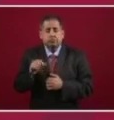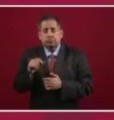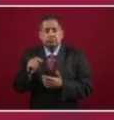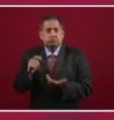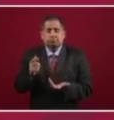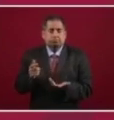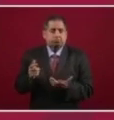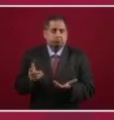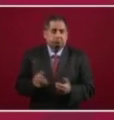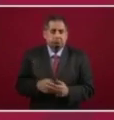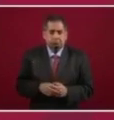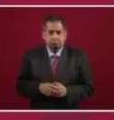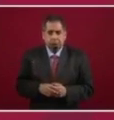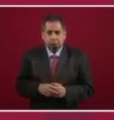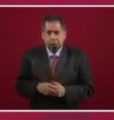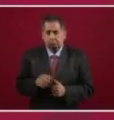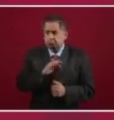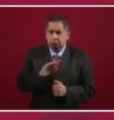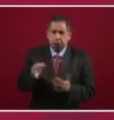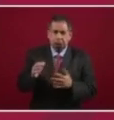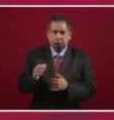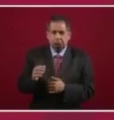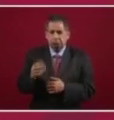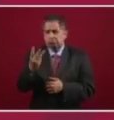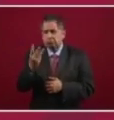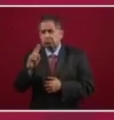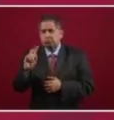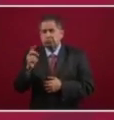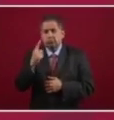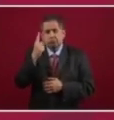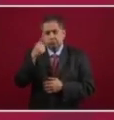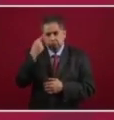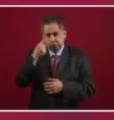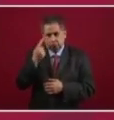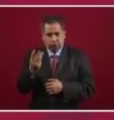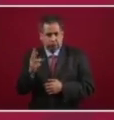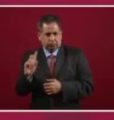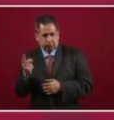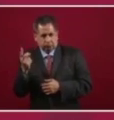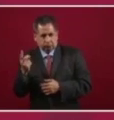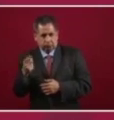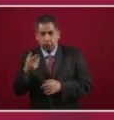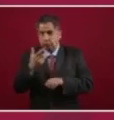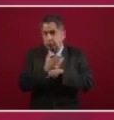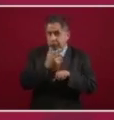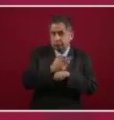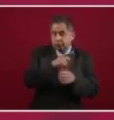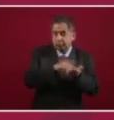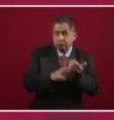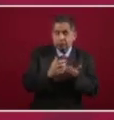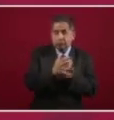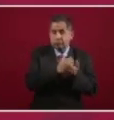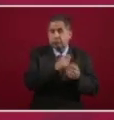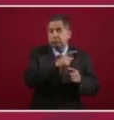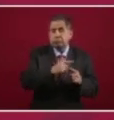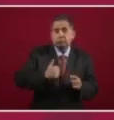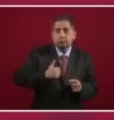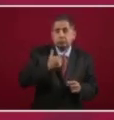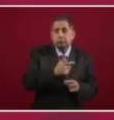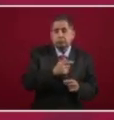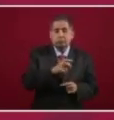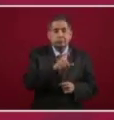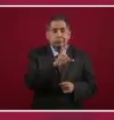gana alrededor de $3 la hora y en Estados Unidos o en Canadá